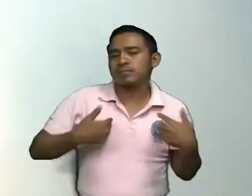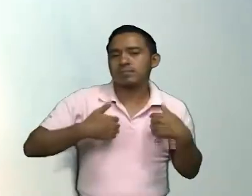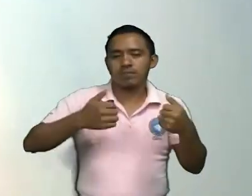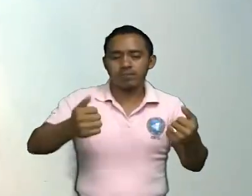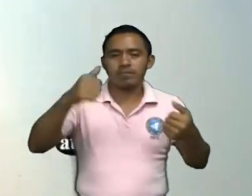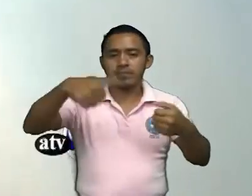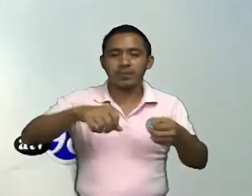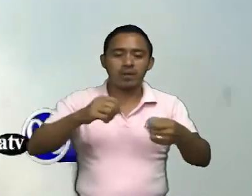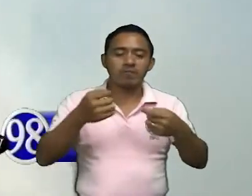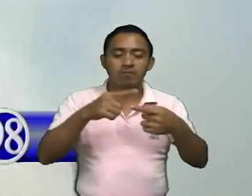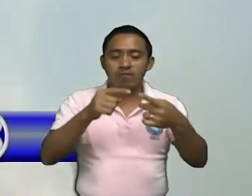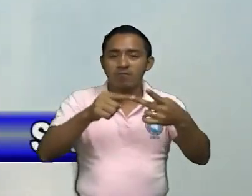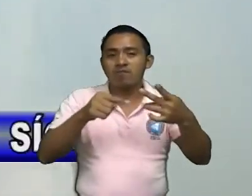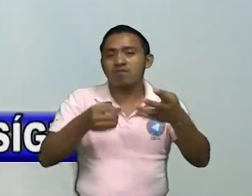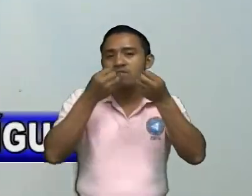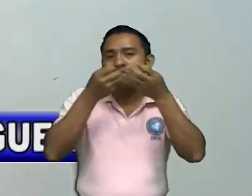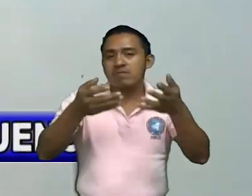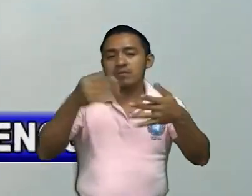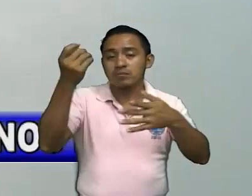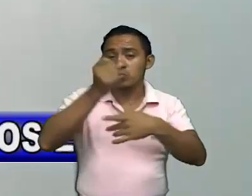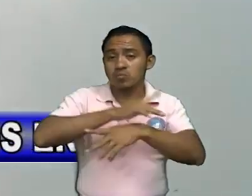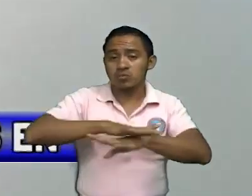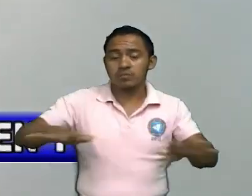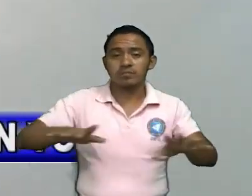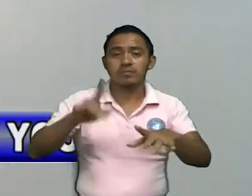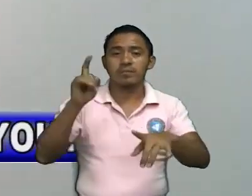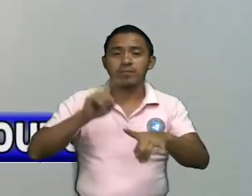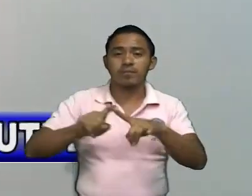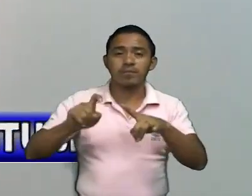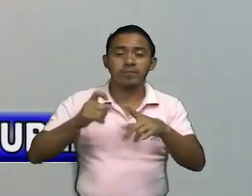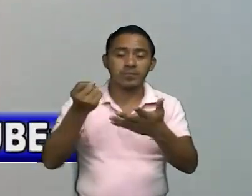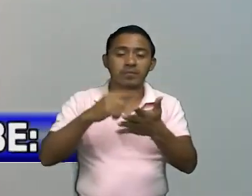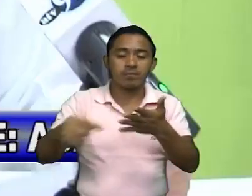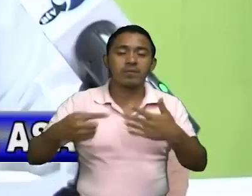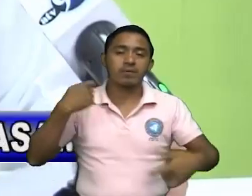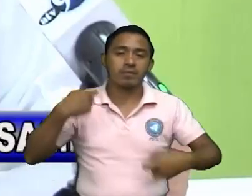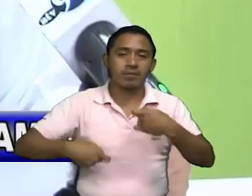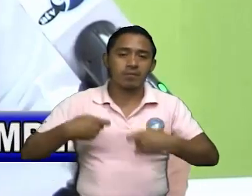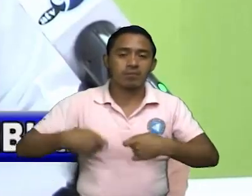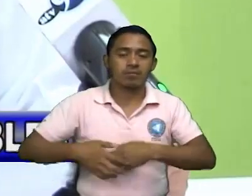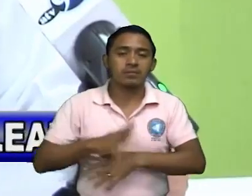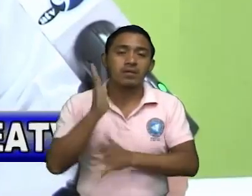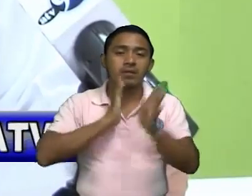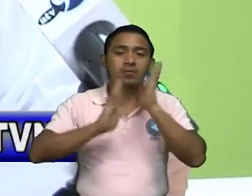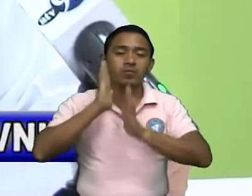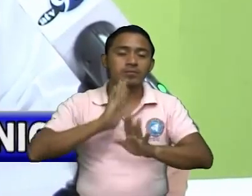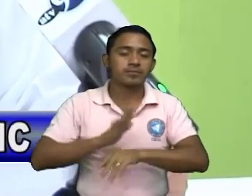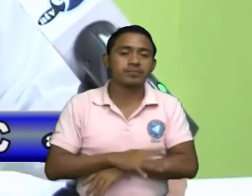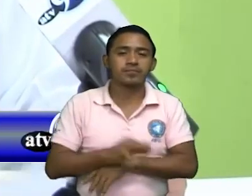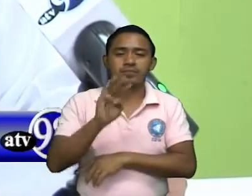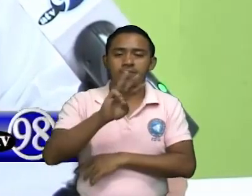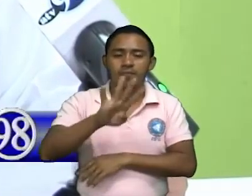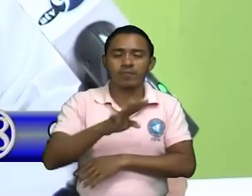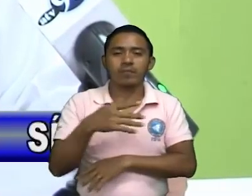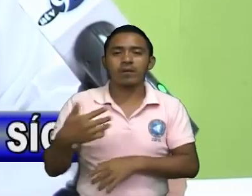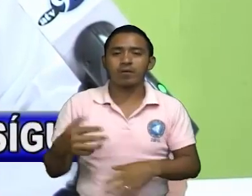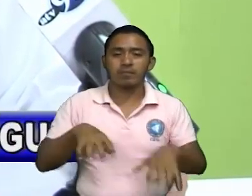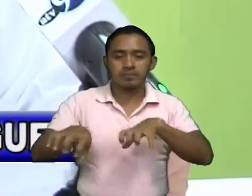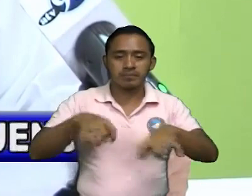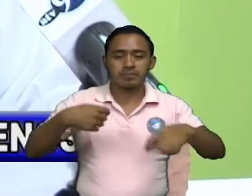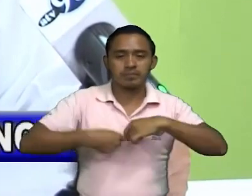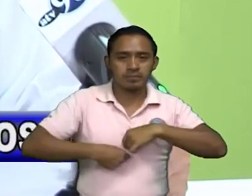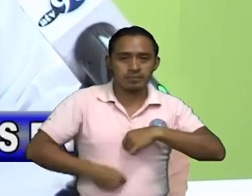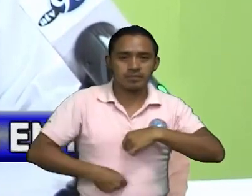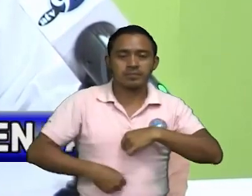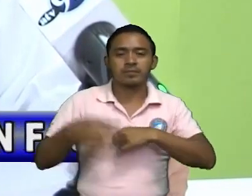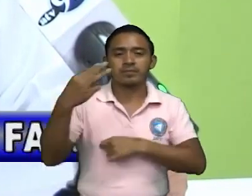Salud en el informe semanal que abarca la última semana del mes de agosto. Realizamos 34 jornadas quirúrgicas